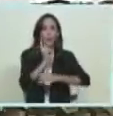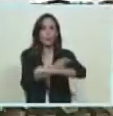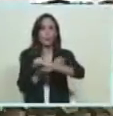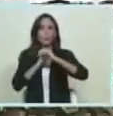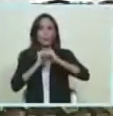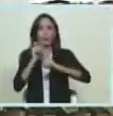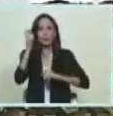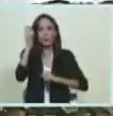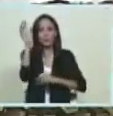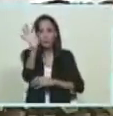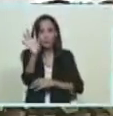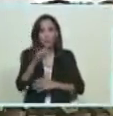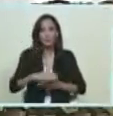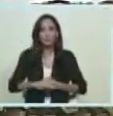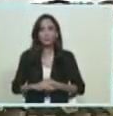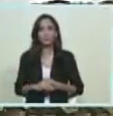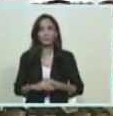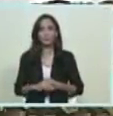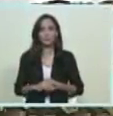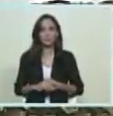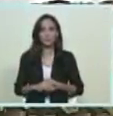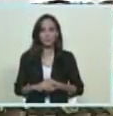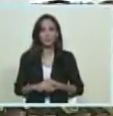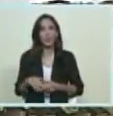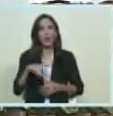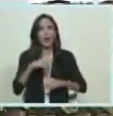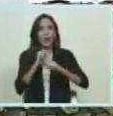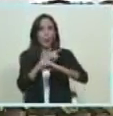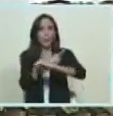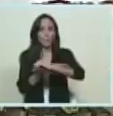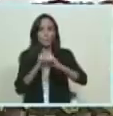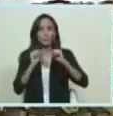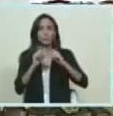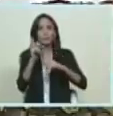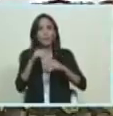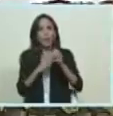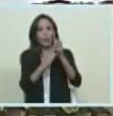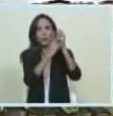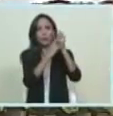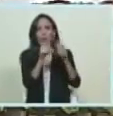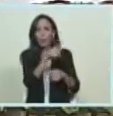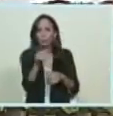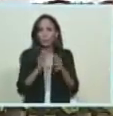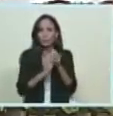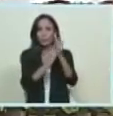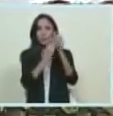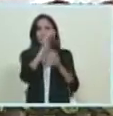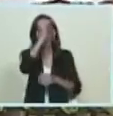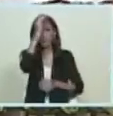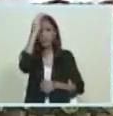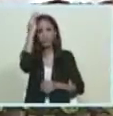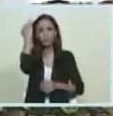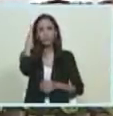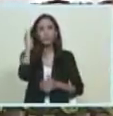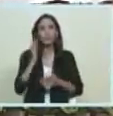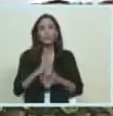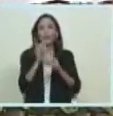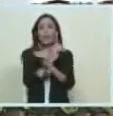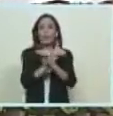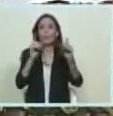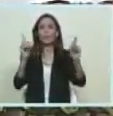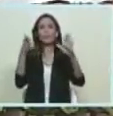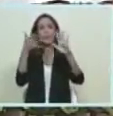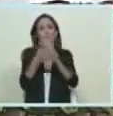país, asumir el poder y ejercer el poder. Nuestro concepto de la democracia